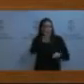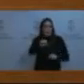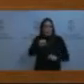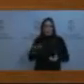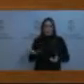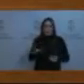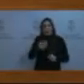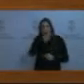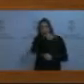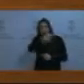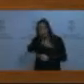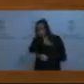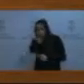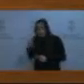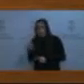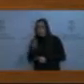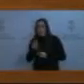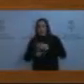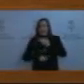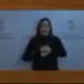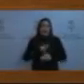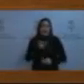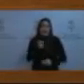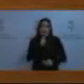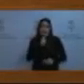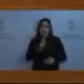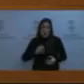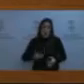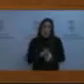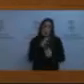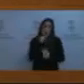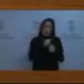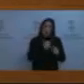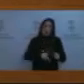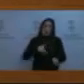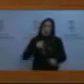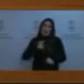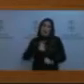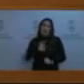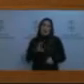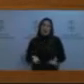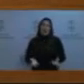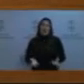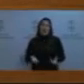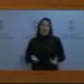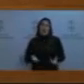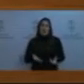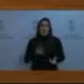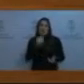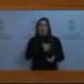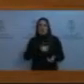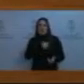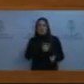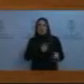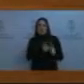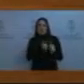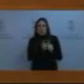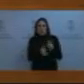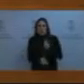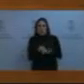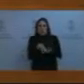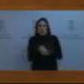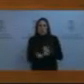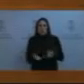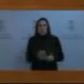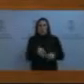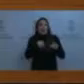tenemos que posicionarnos respecto a los presupuestos generales del Estado. Y también una comisión de seguimiento. Hombre, ¿pero qué